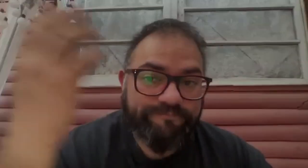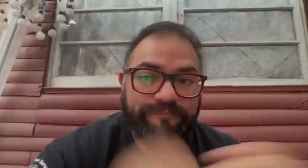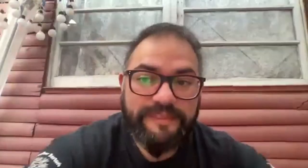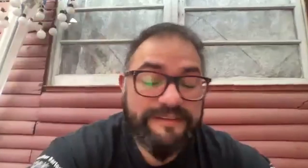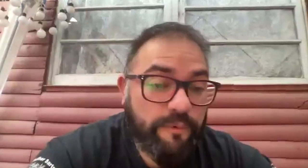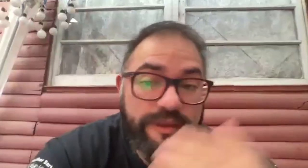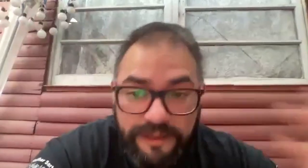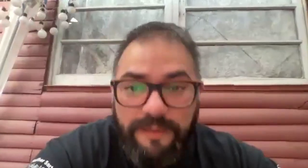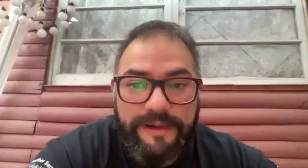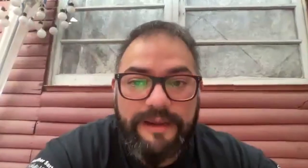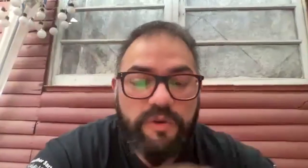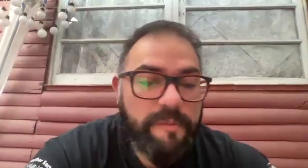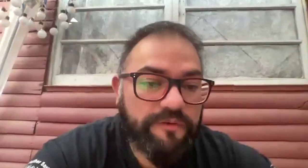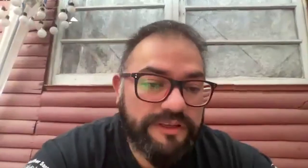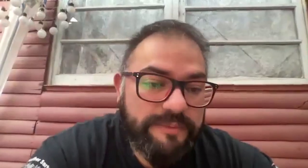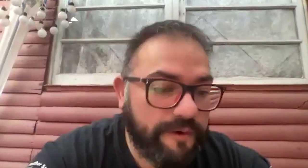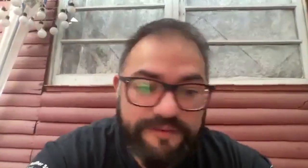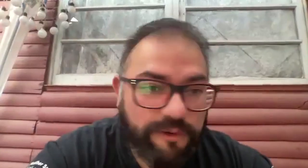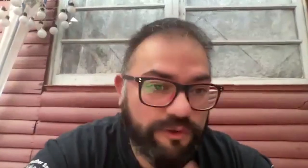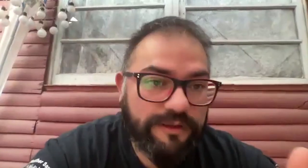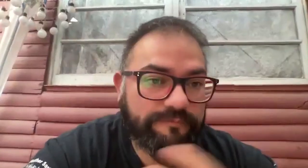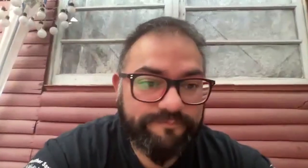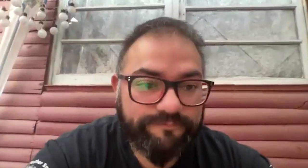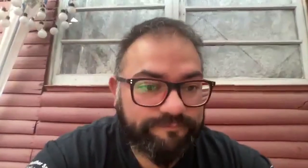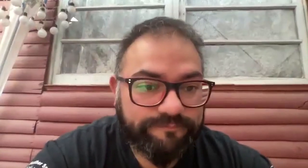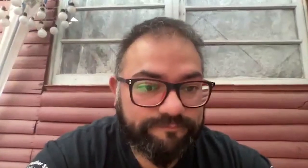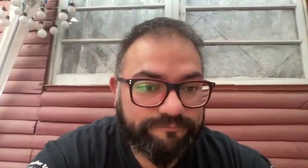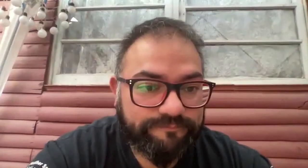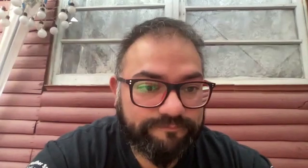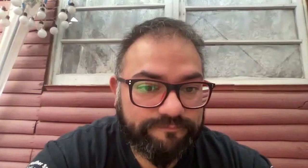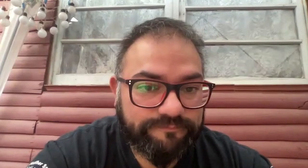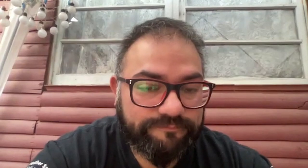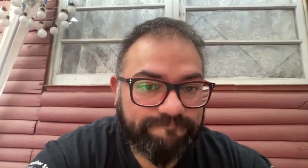Entonces, necesitamos ideas para la conmemoración del séptimo aniversario de UTD.